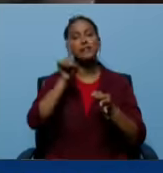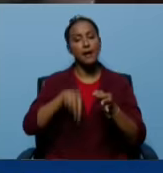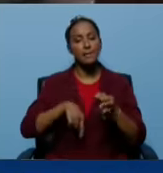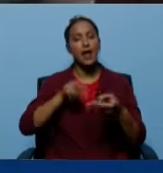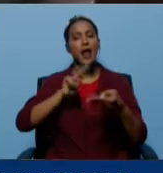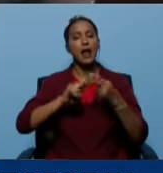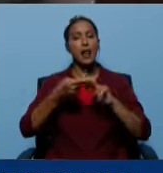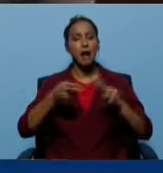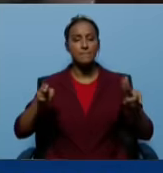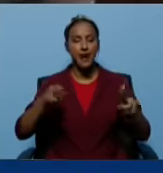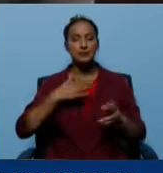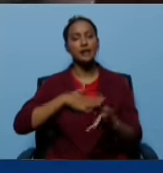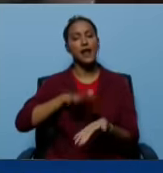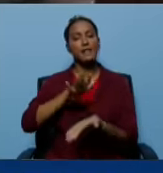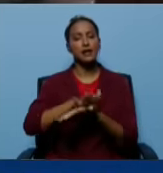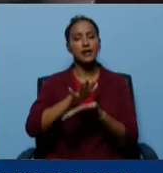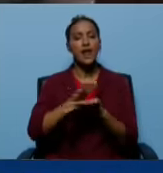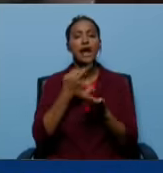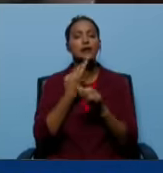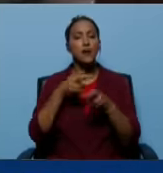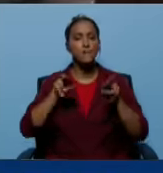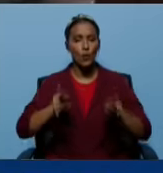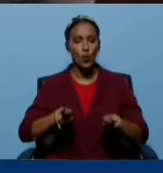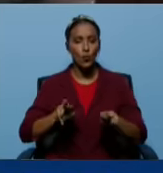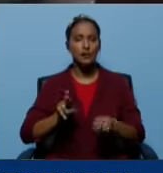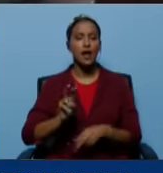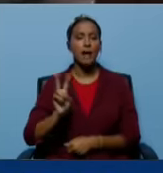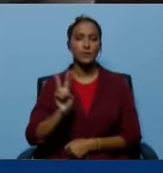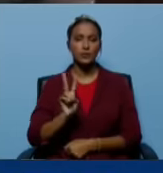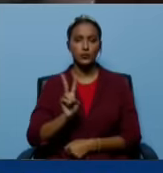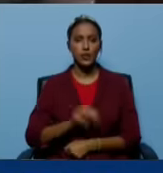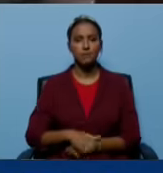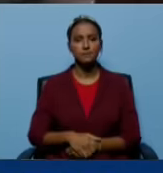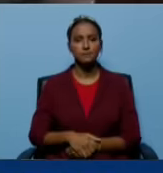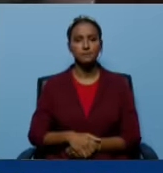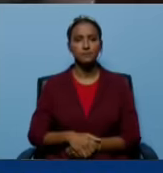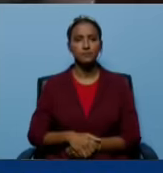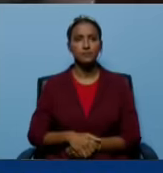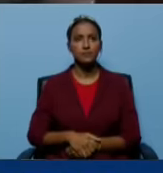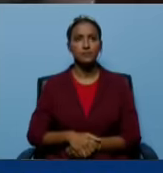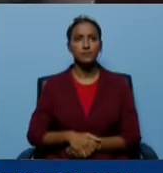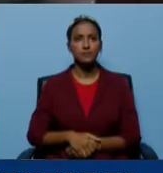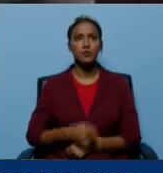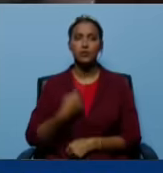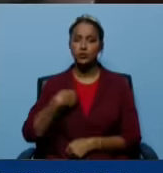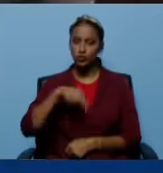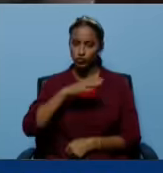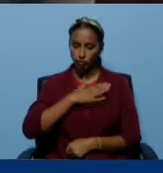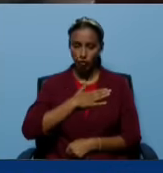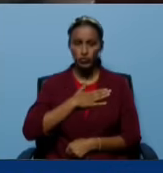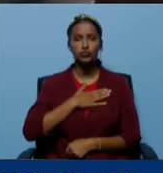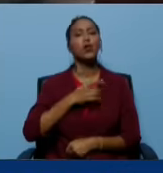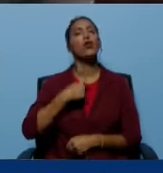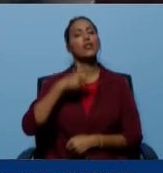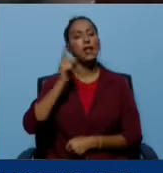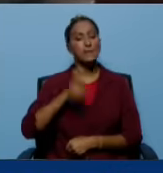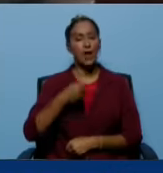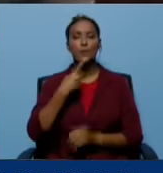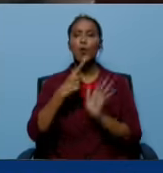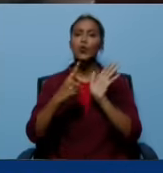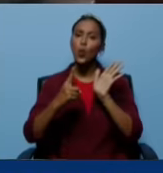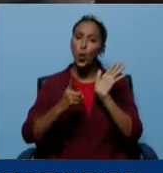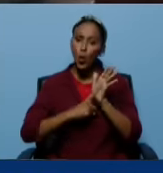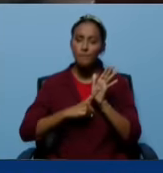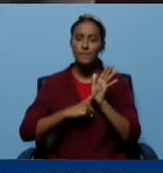tranquilidad de la República, por lo que nada nos detendrá en nuestra sagrada misión.